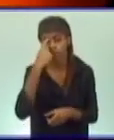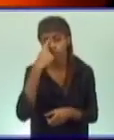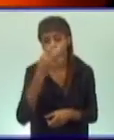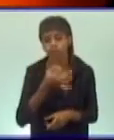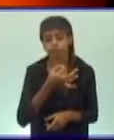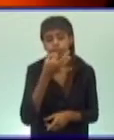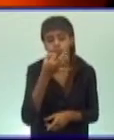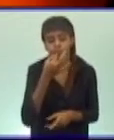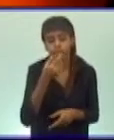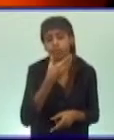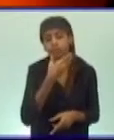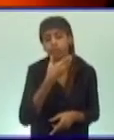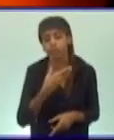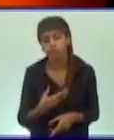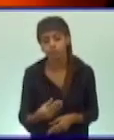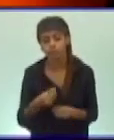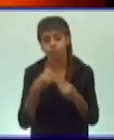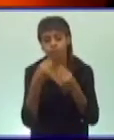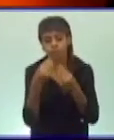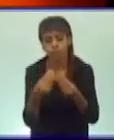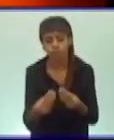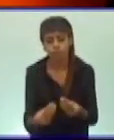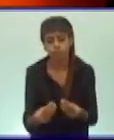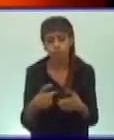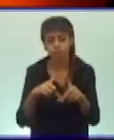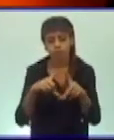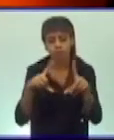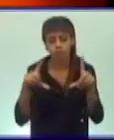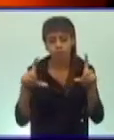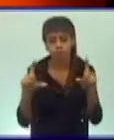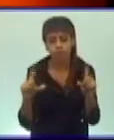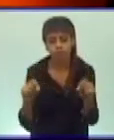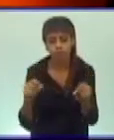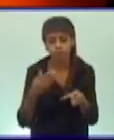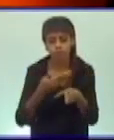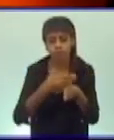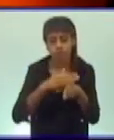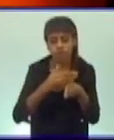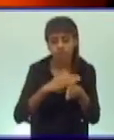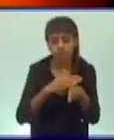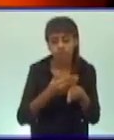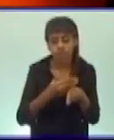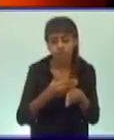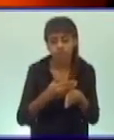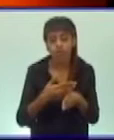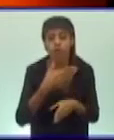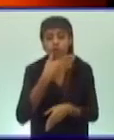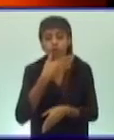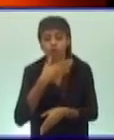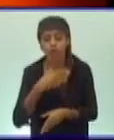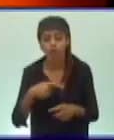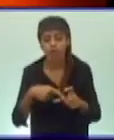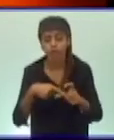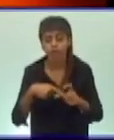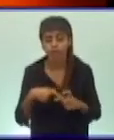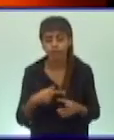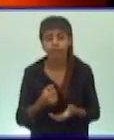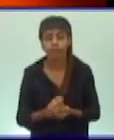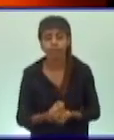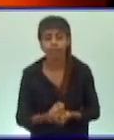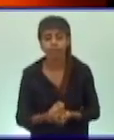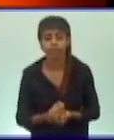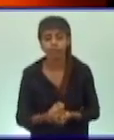jóvenes y les da su concepción de lo que para él significaba un joven comunista. Yo los